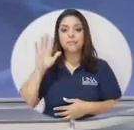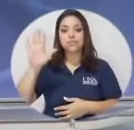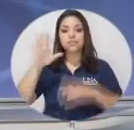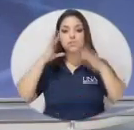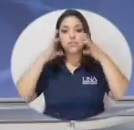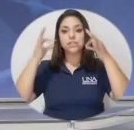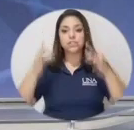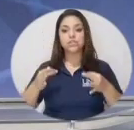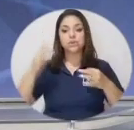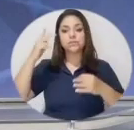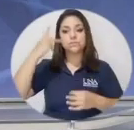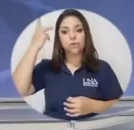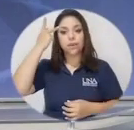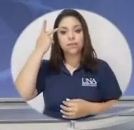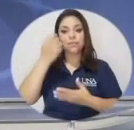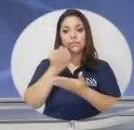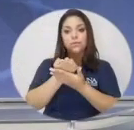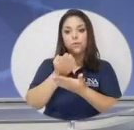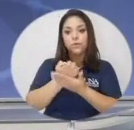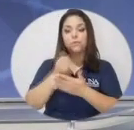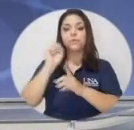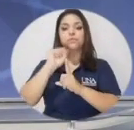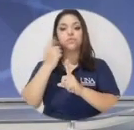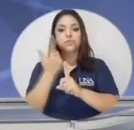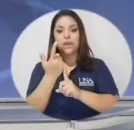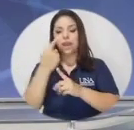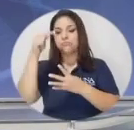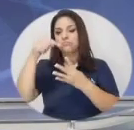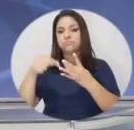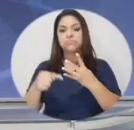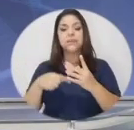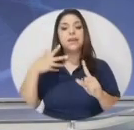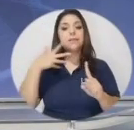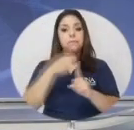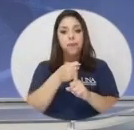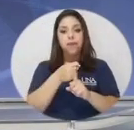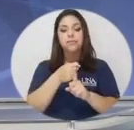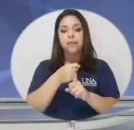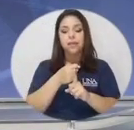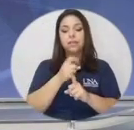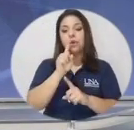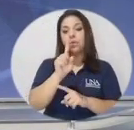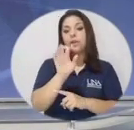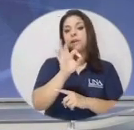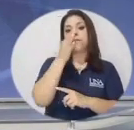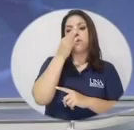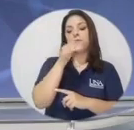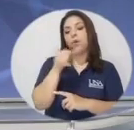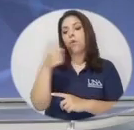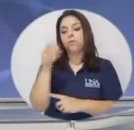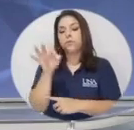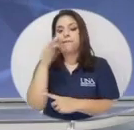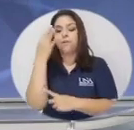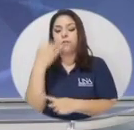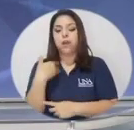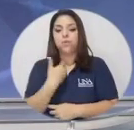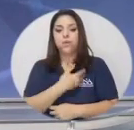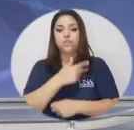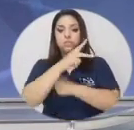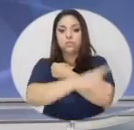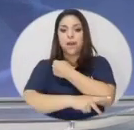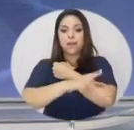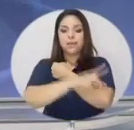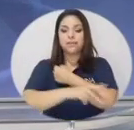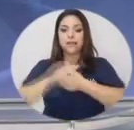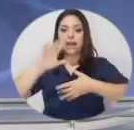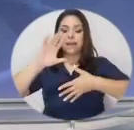sus decisiones políticas, económicas, sociales y demás impactan de una u otra manera a